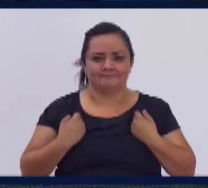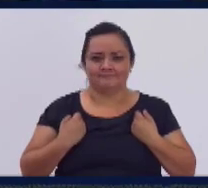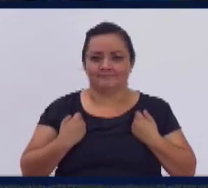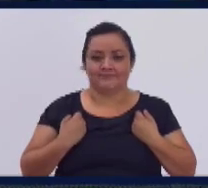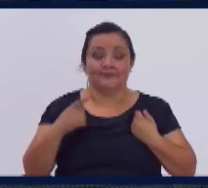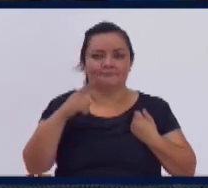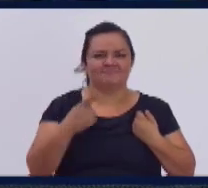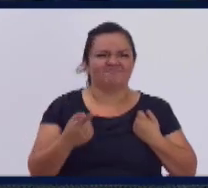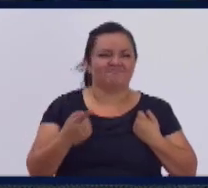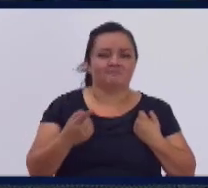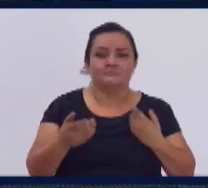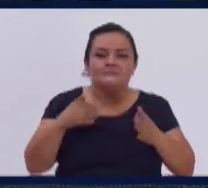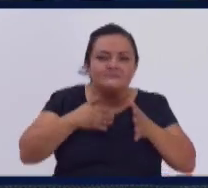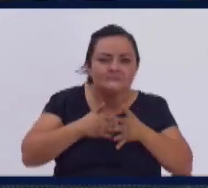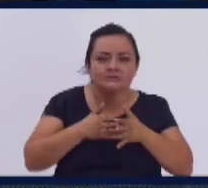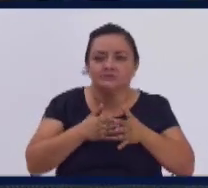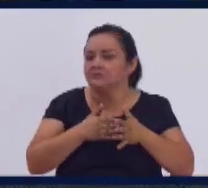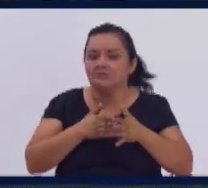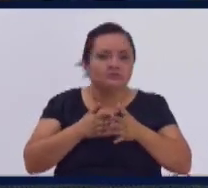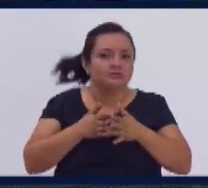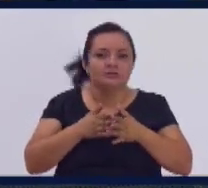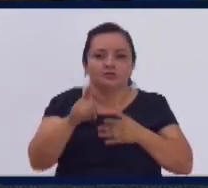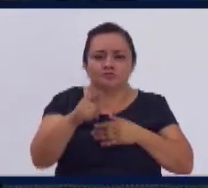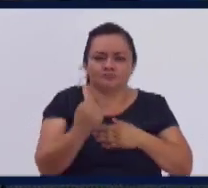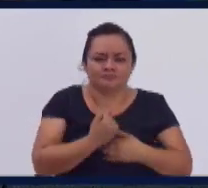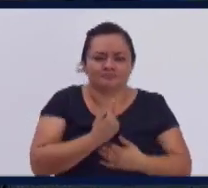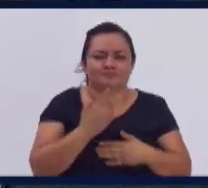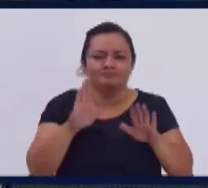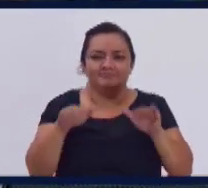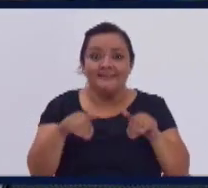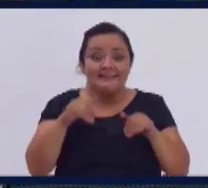no te enredes, no hagas nada.